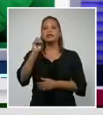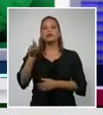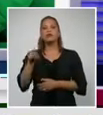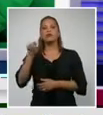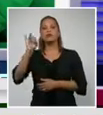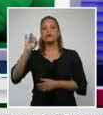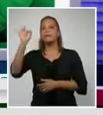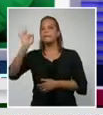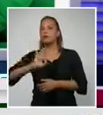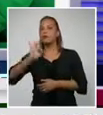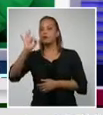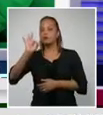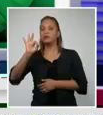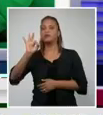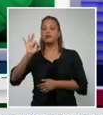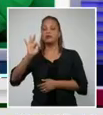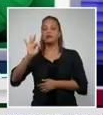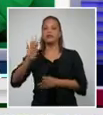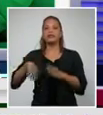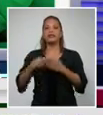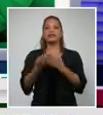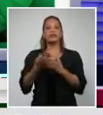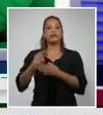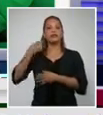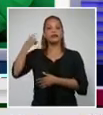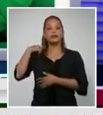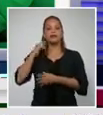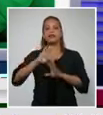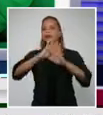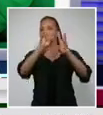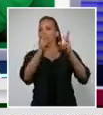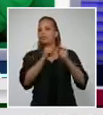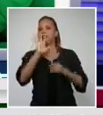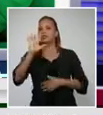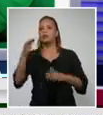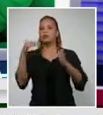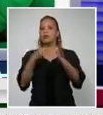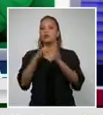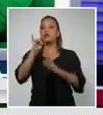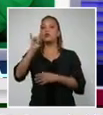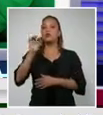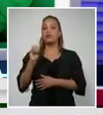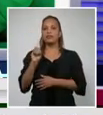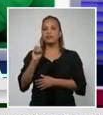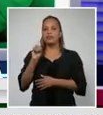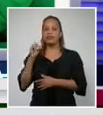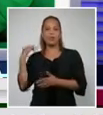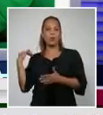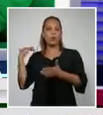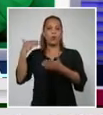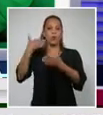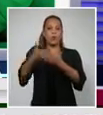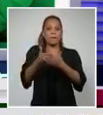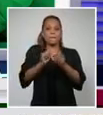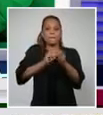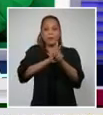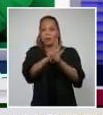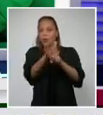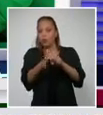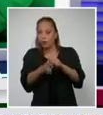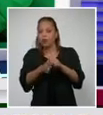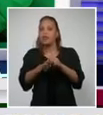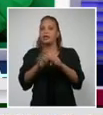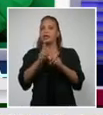del día de ayer y ya se acumulan 5.090 desde que comenzó la pandemia que tienen como fuente